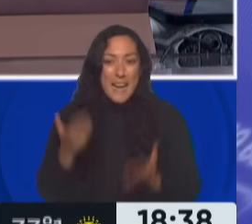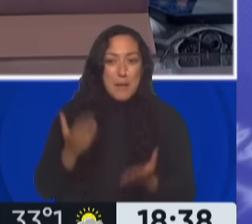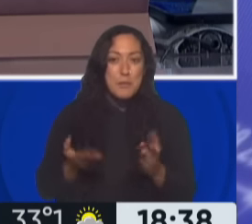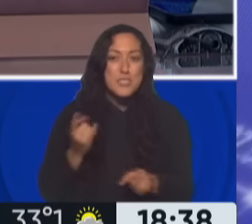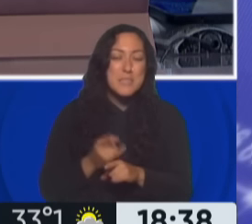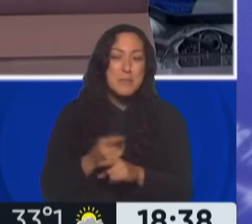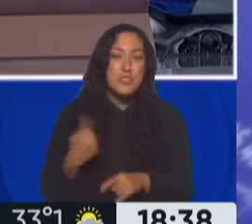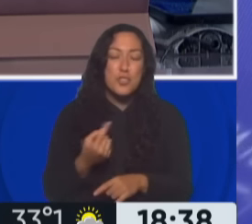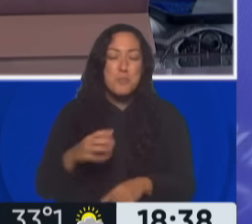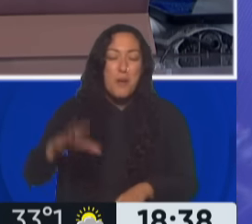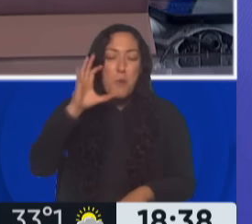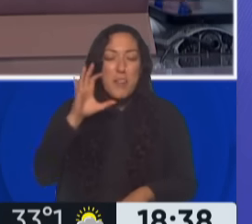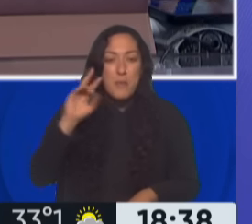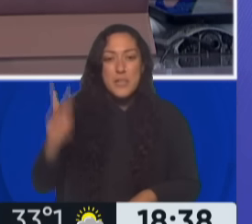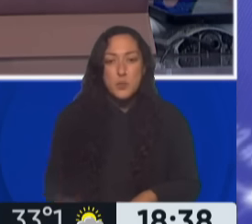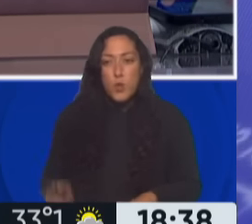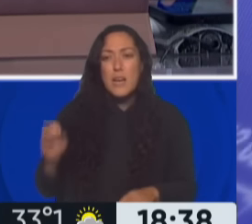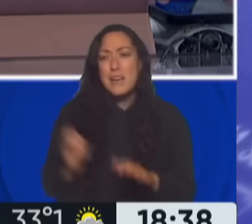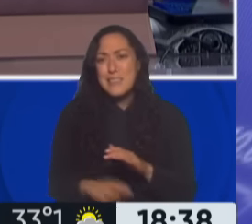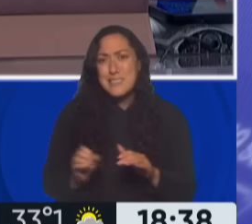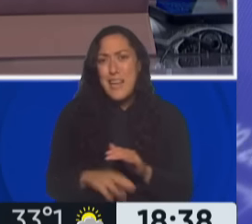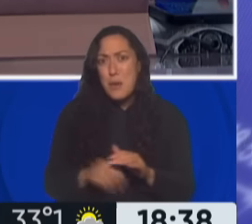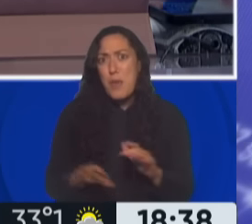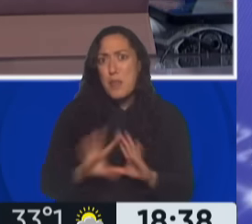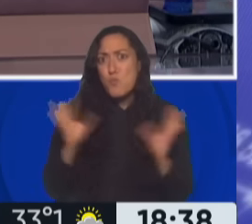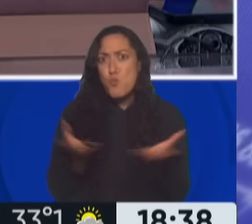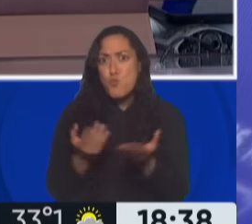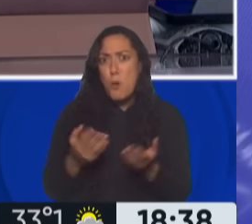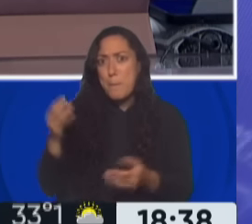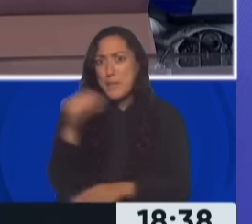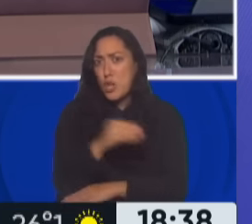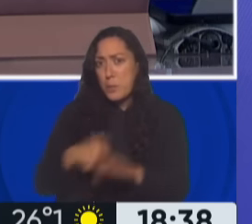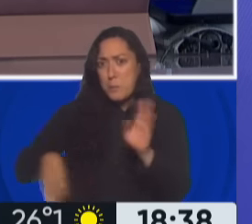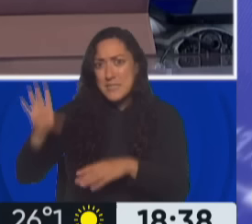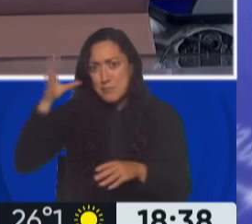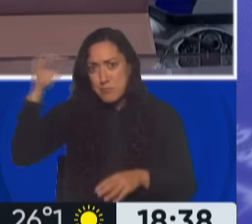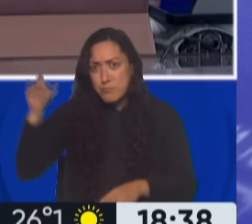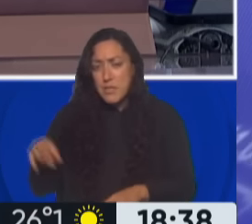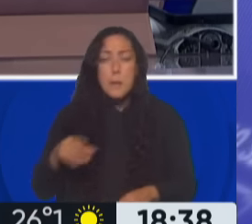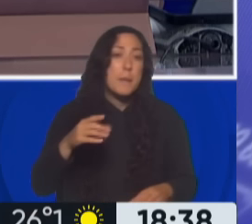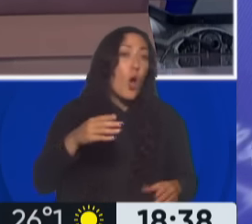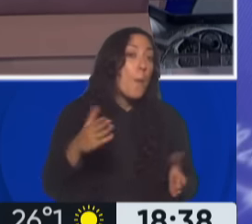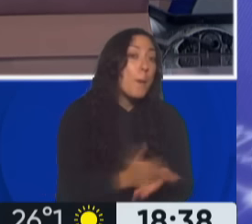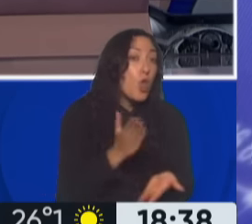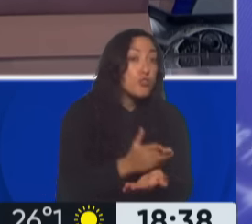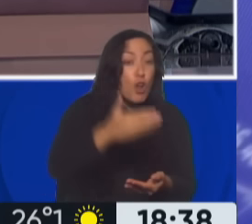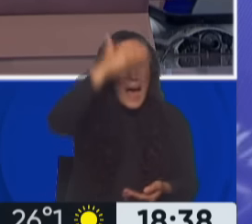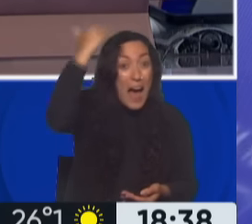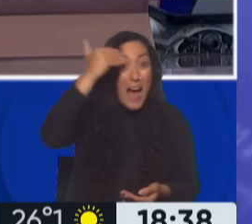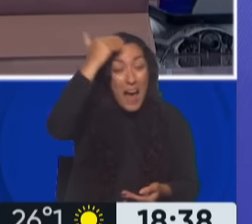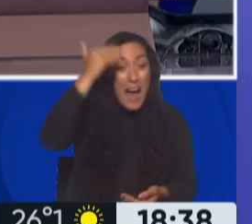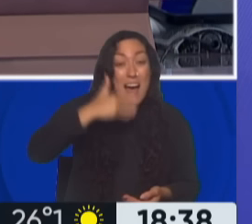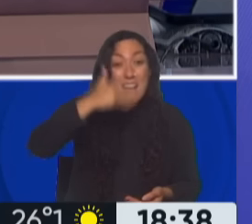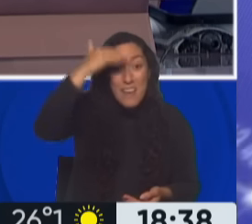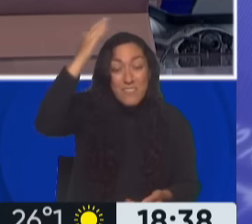¿no? Venezuela es quien tiene más reservas de petróleo en todo el mundo, sí. pero, por ejemplo, quien más produce es Arabia Saudita, que llega a producir 10